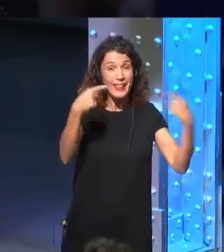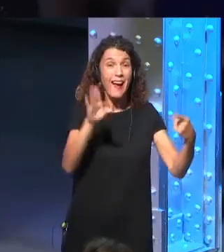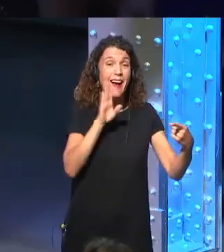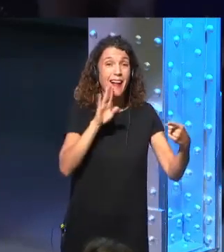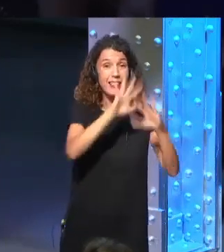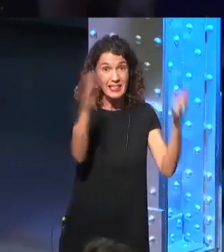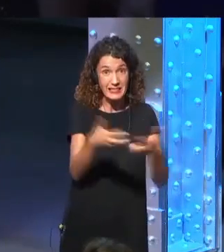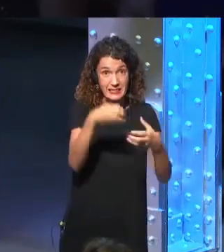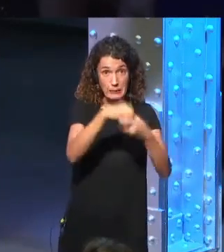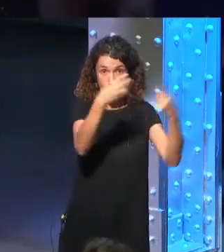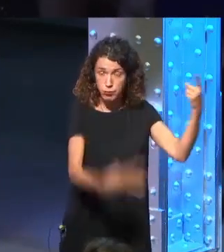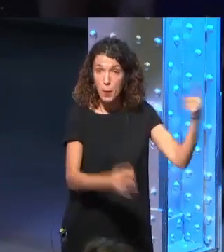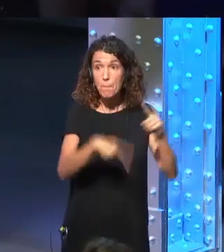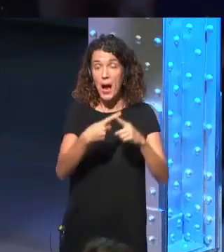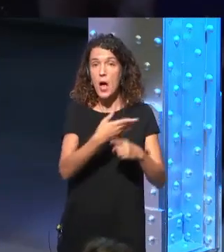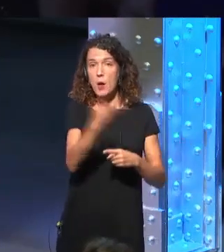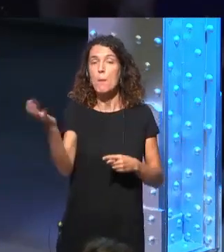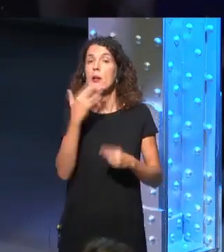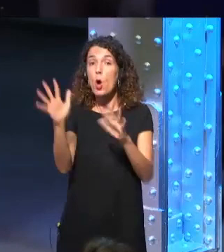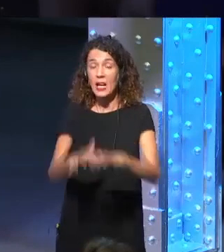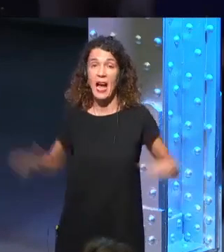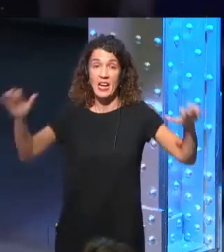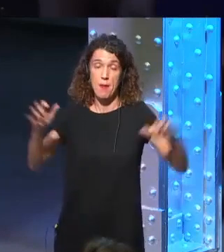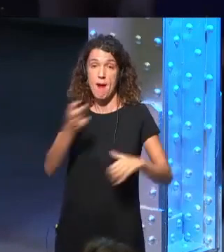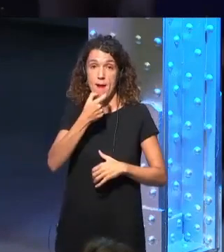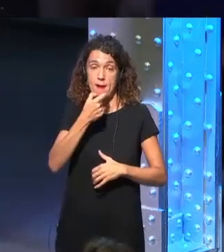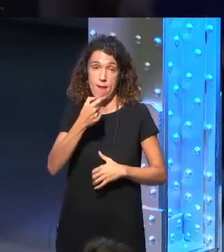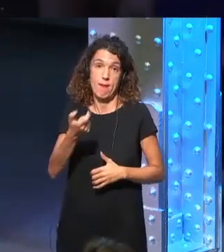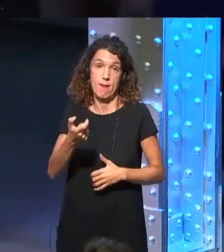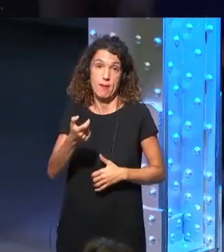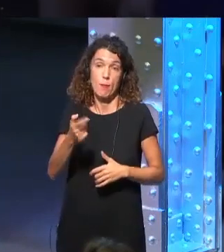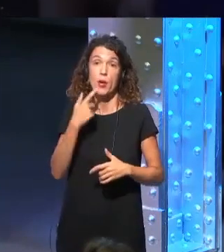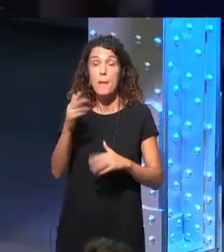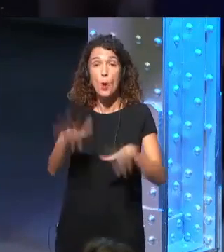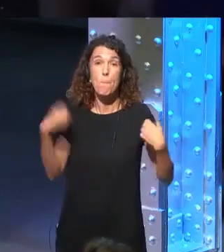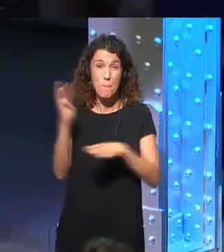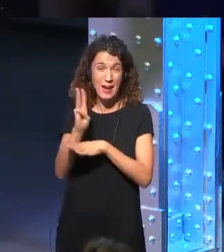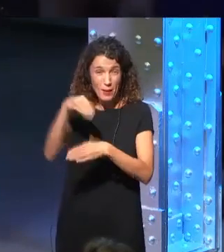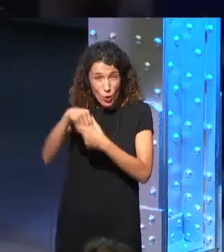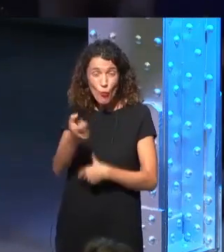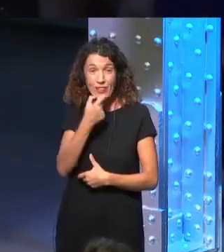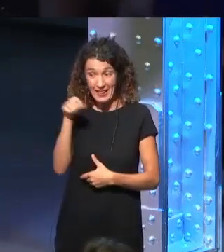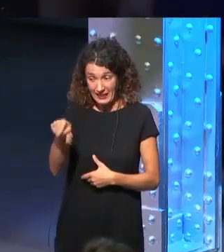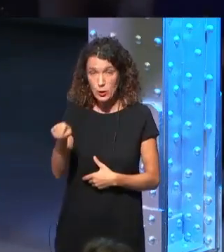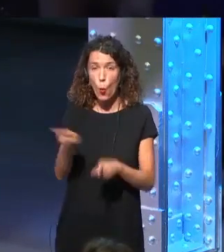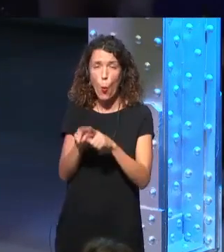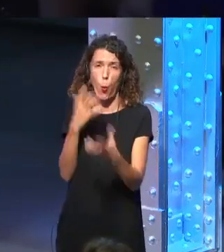tweets y lo que ocurre en la Cámara de los Comunes británicas cuando los parlamentarios se